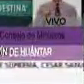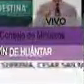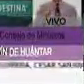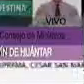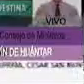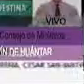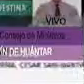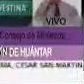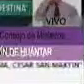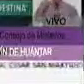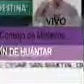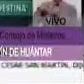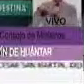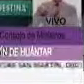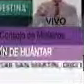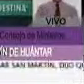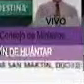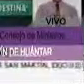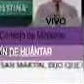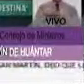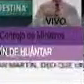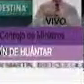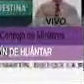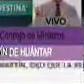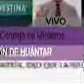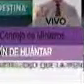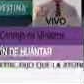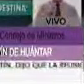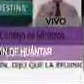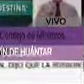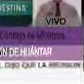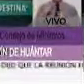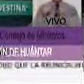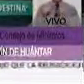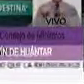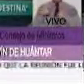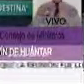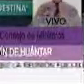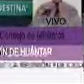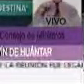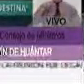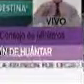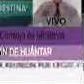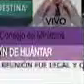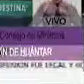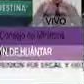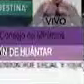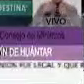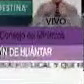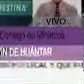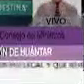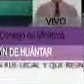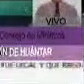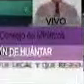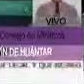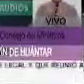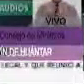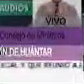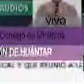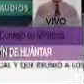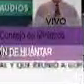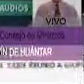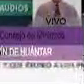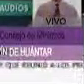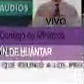peruano, contra los Estados, y los Estados son todos los poderes públicos. Por eso que aquí necesitamos una coordinación para verificar de